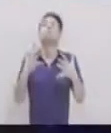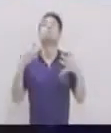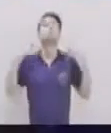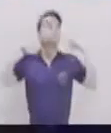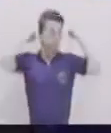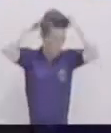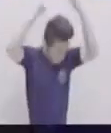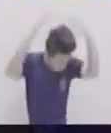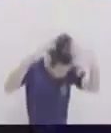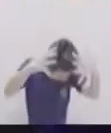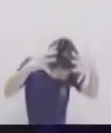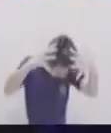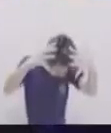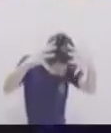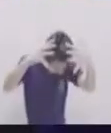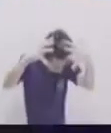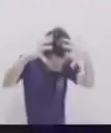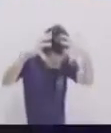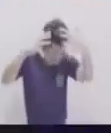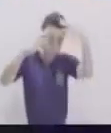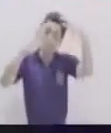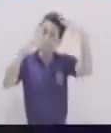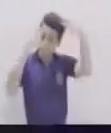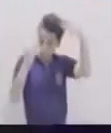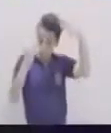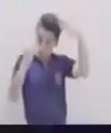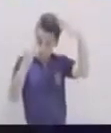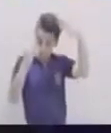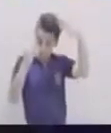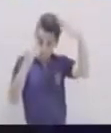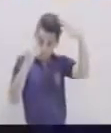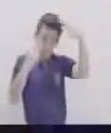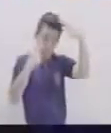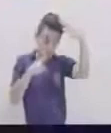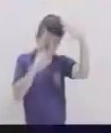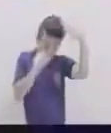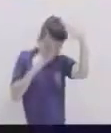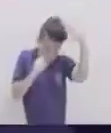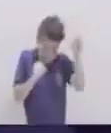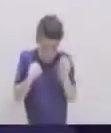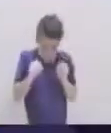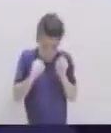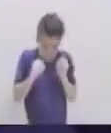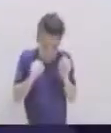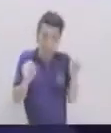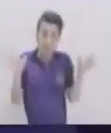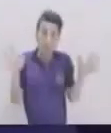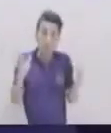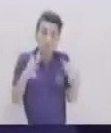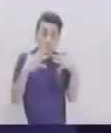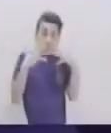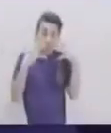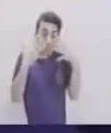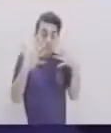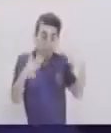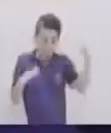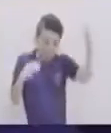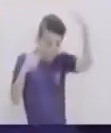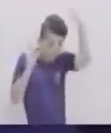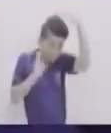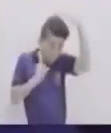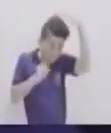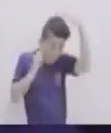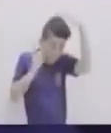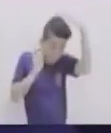se metió en su concha, cerró los ojos, jaló sus manitas y sus patitas, respiró, contó